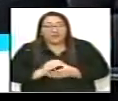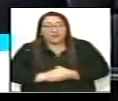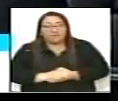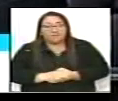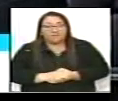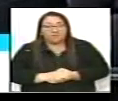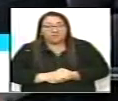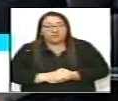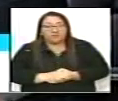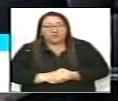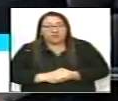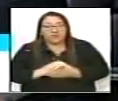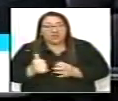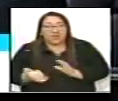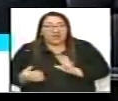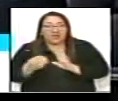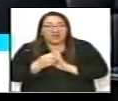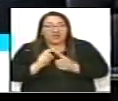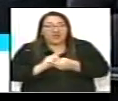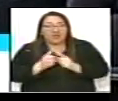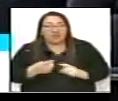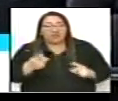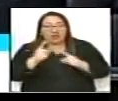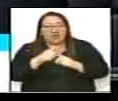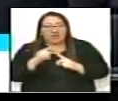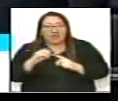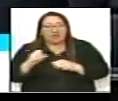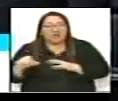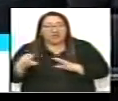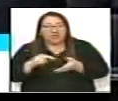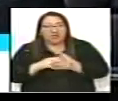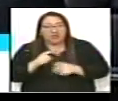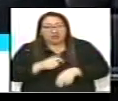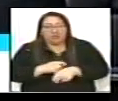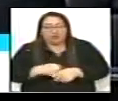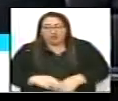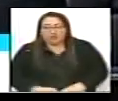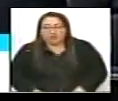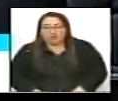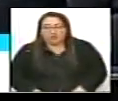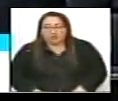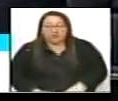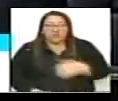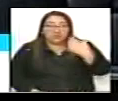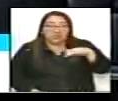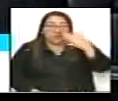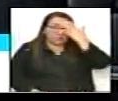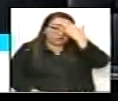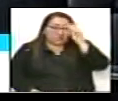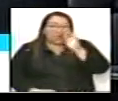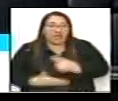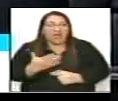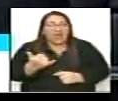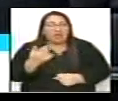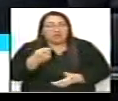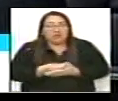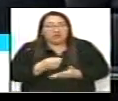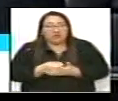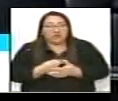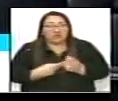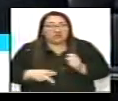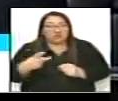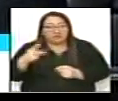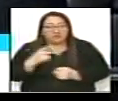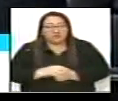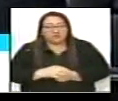caso, de la adenda o del cambio tecnológico que se está realizando en ese momento, sabiendo que hay pagos que